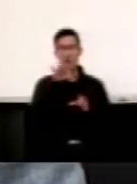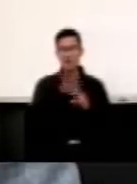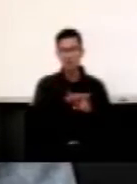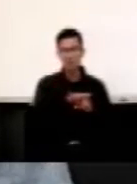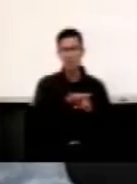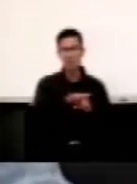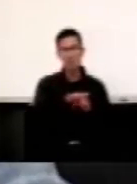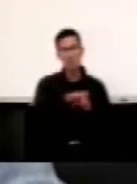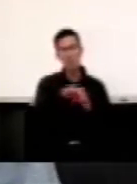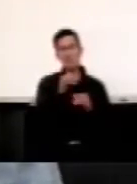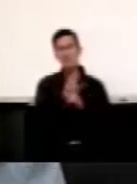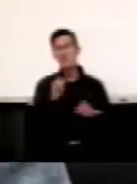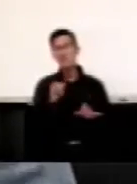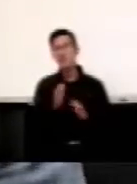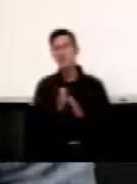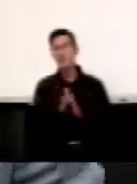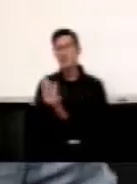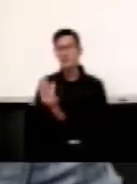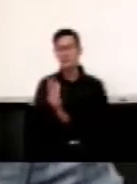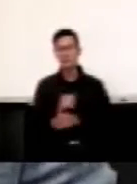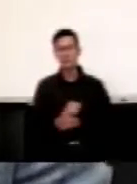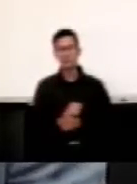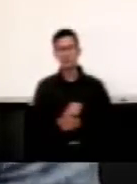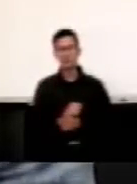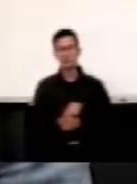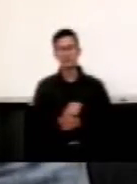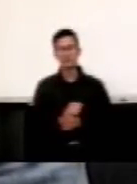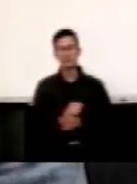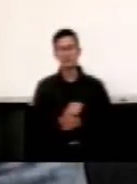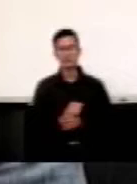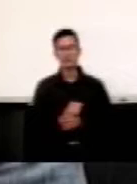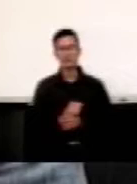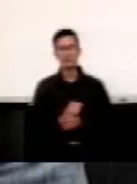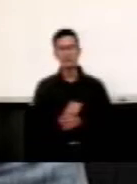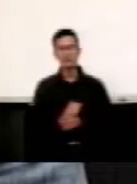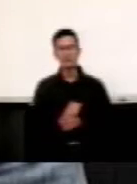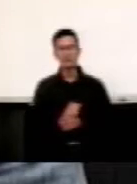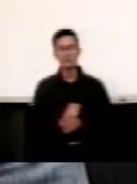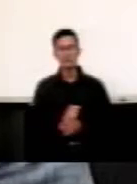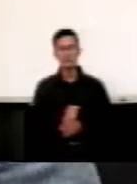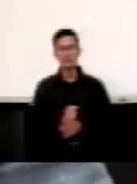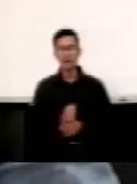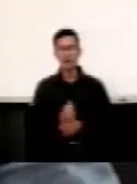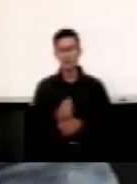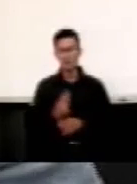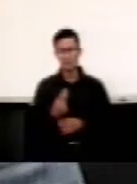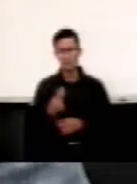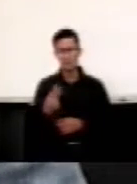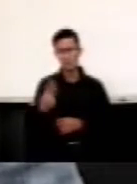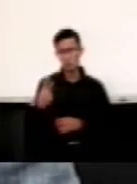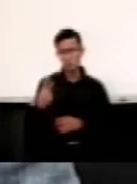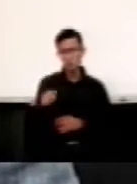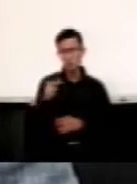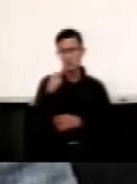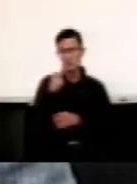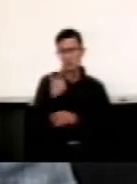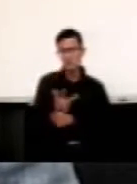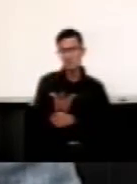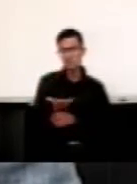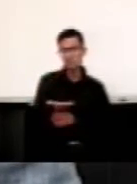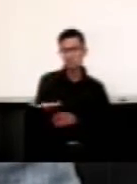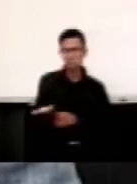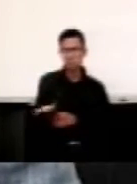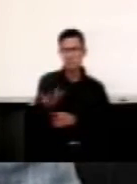o instituciones autónomas, entre ellas las electorales, y entre sus tareas, además de organizar